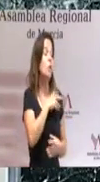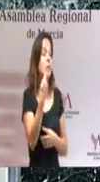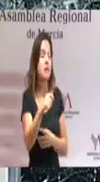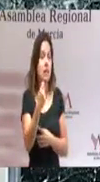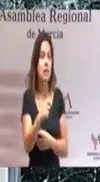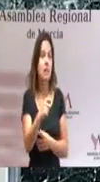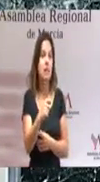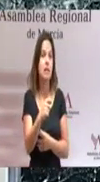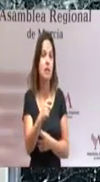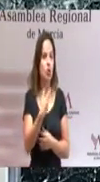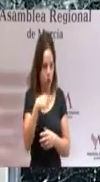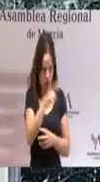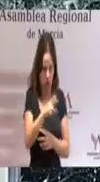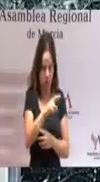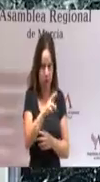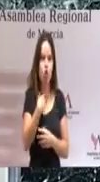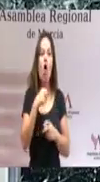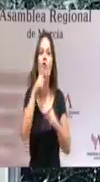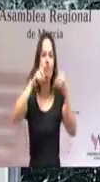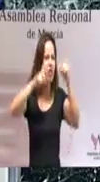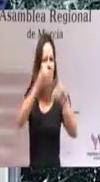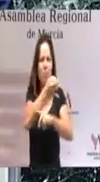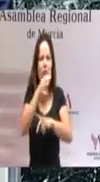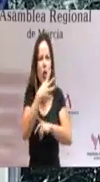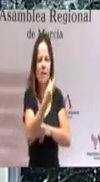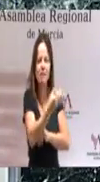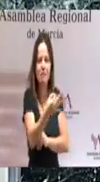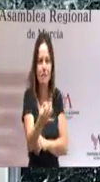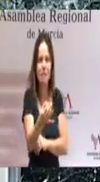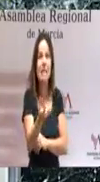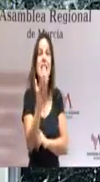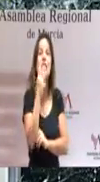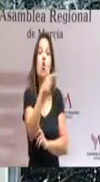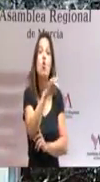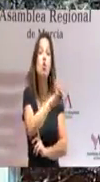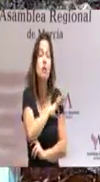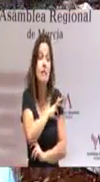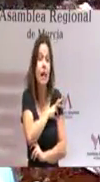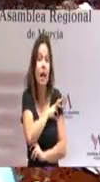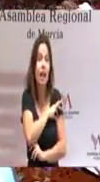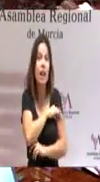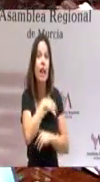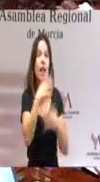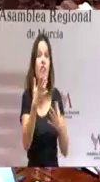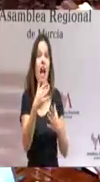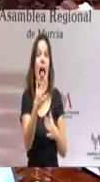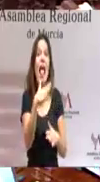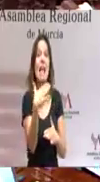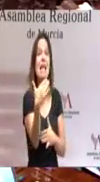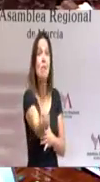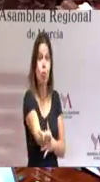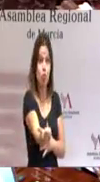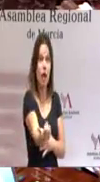presidente, y le voy a repetir, voy a vocalizar muy bien para que lo entienda. Si usted resulta imputado